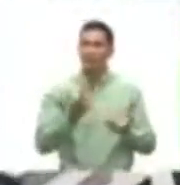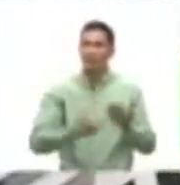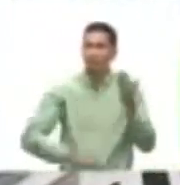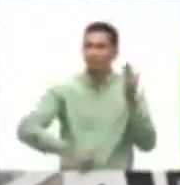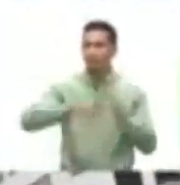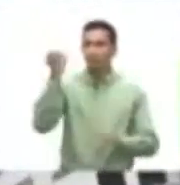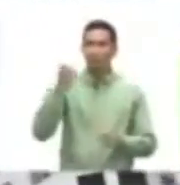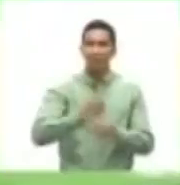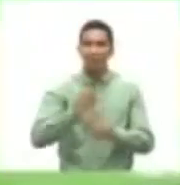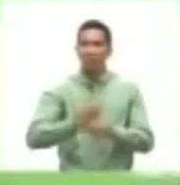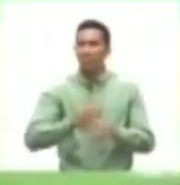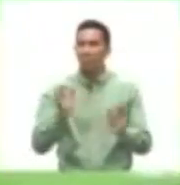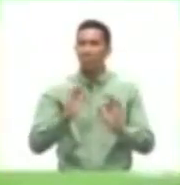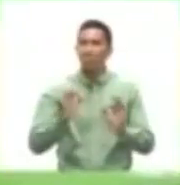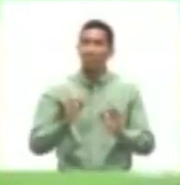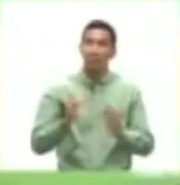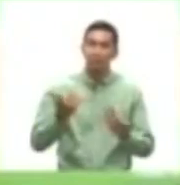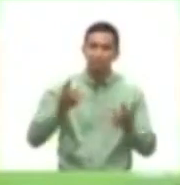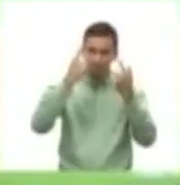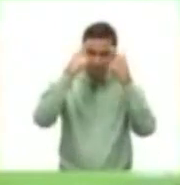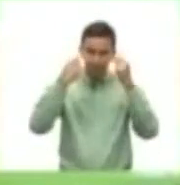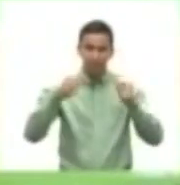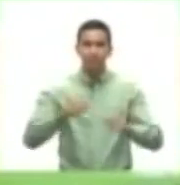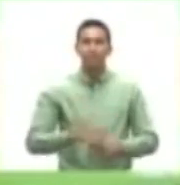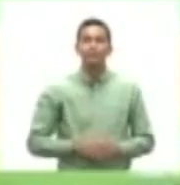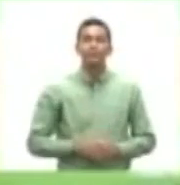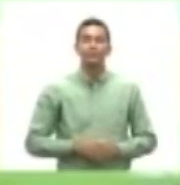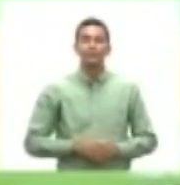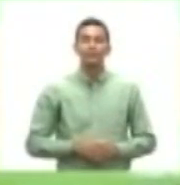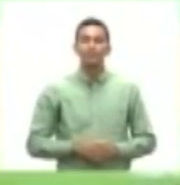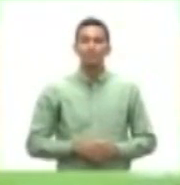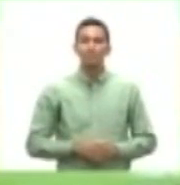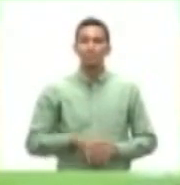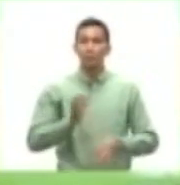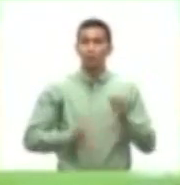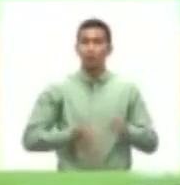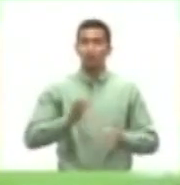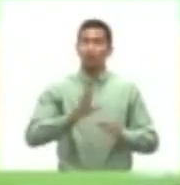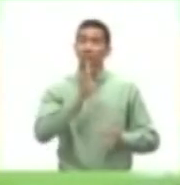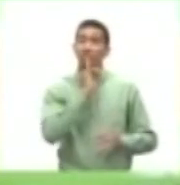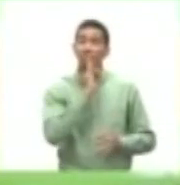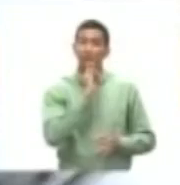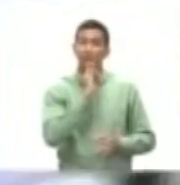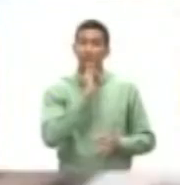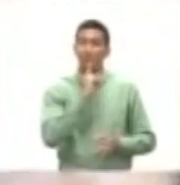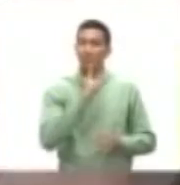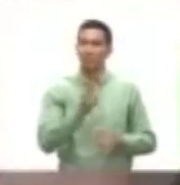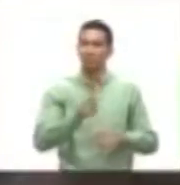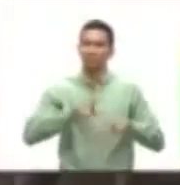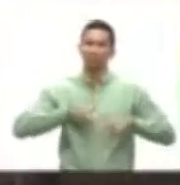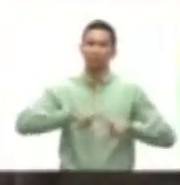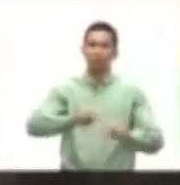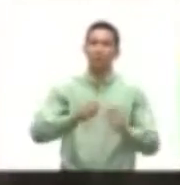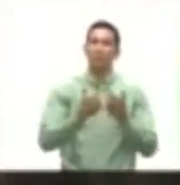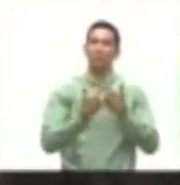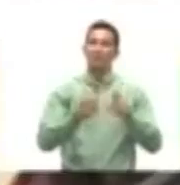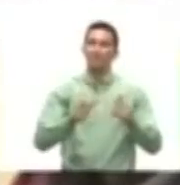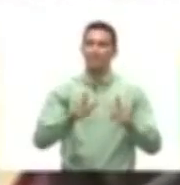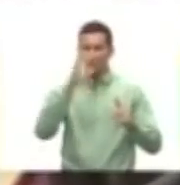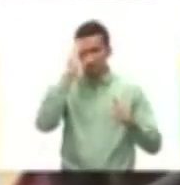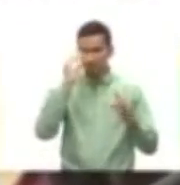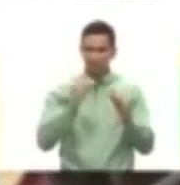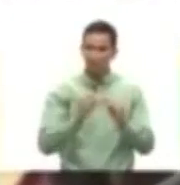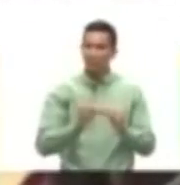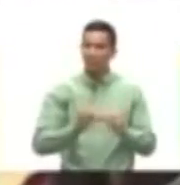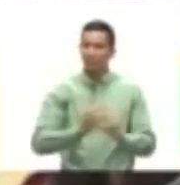obras. Más noticias, la justicia norteamericana negó la libertad bajo fianza al exministro de Agricultura Andrés Felipe Arias, condenado